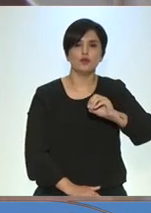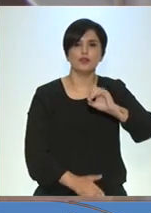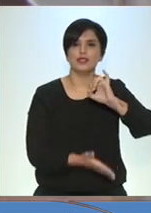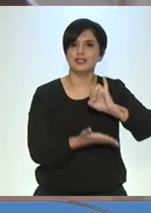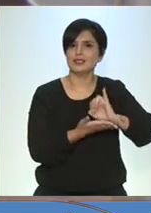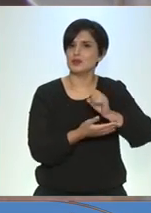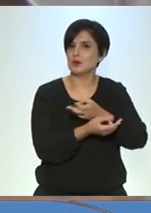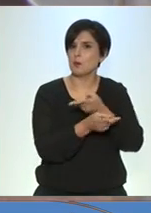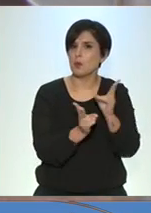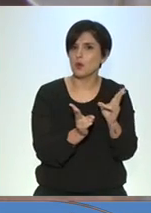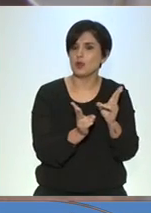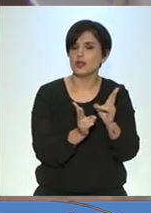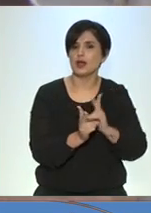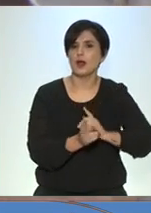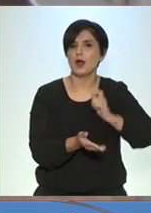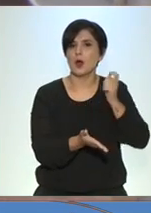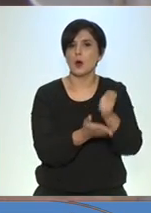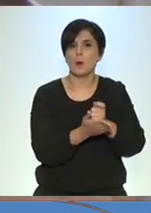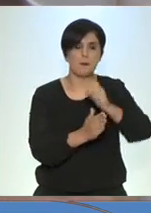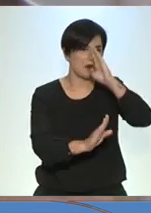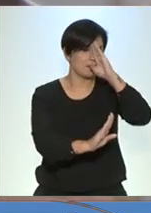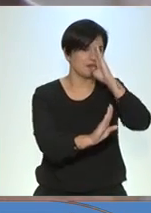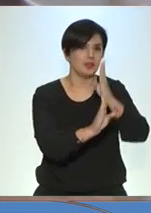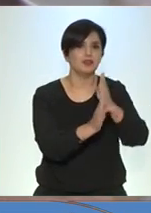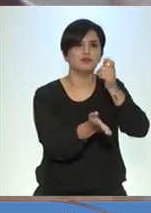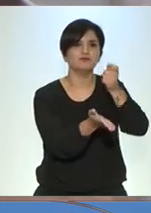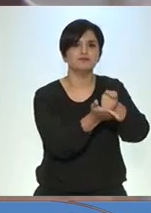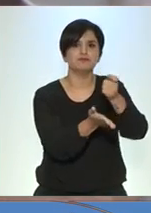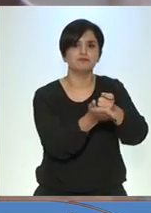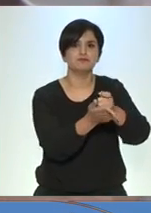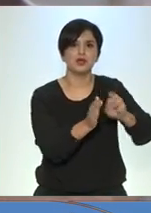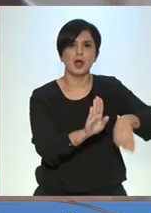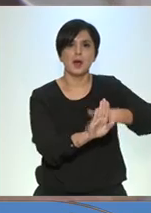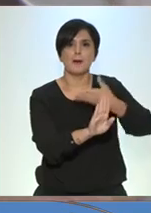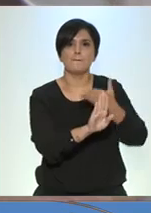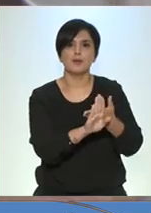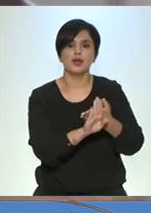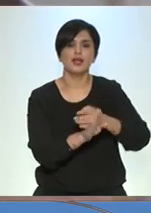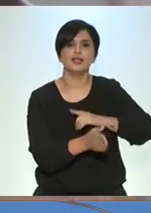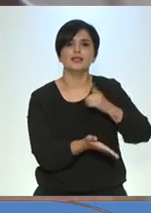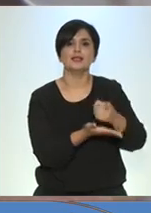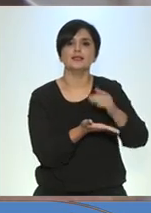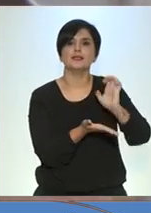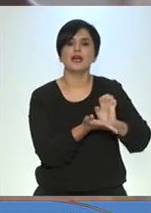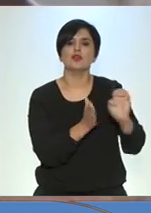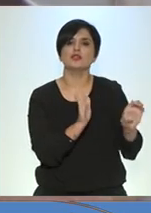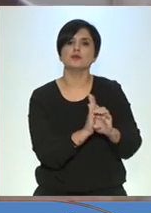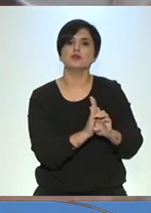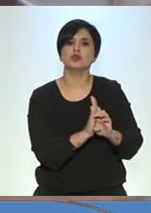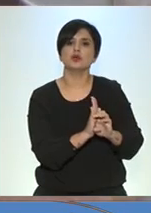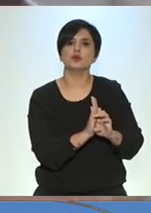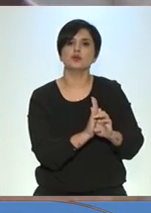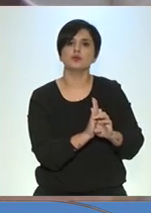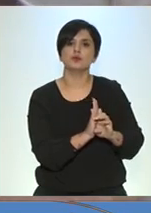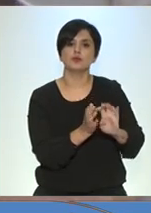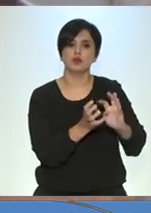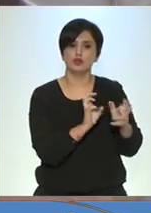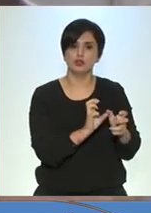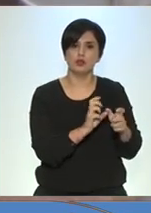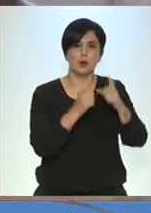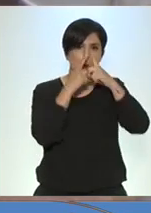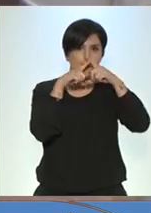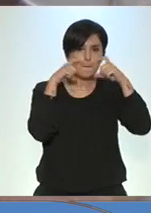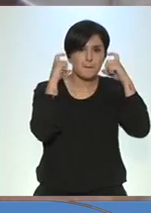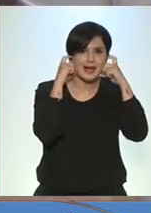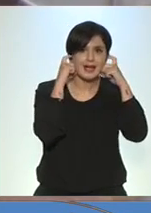públicos compraron por trato directo, avalados en este estado de excepción constitucional, mascarillas,